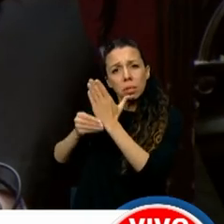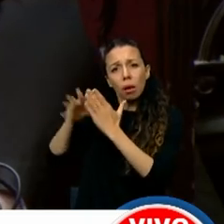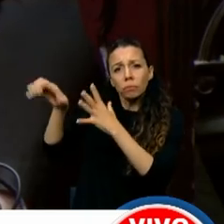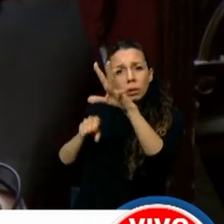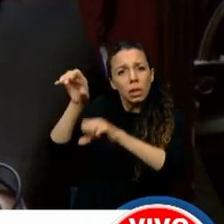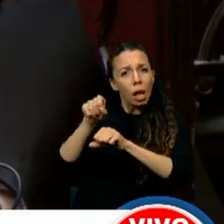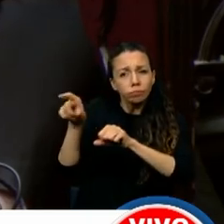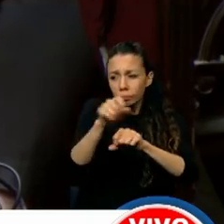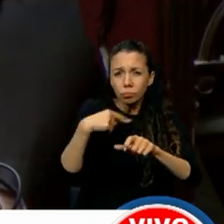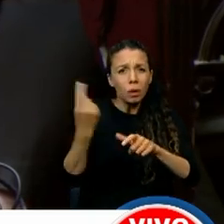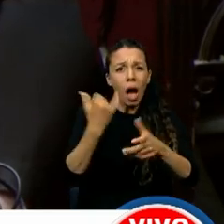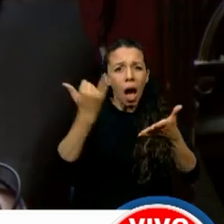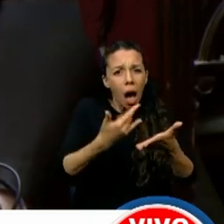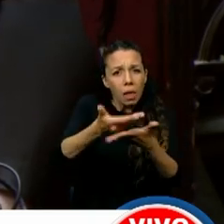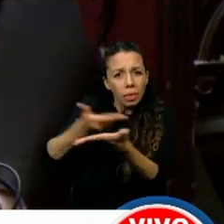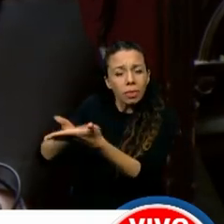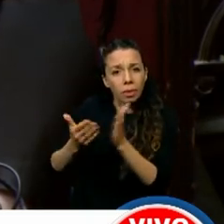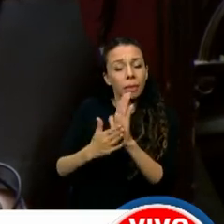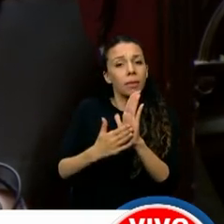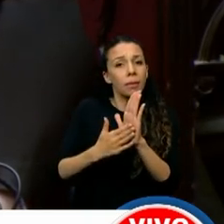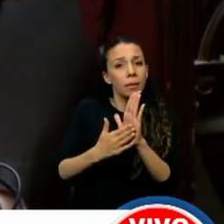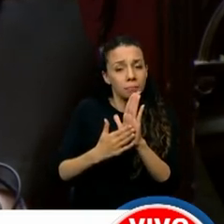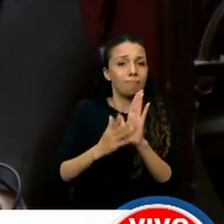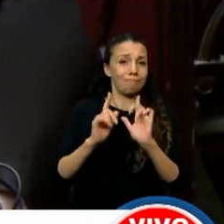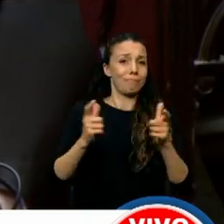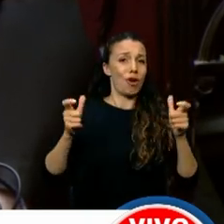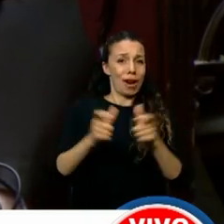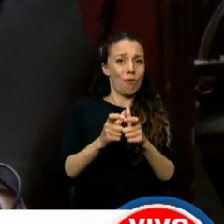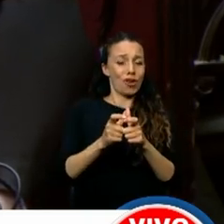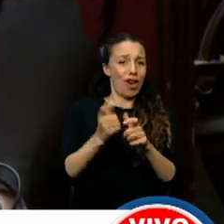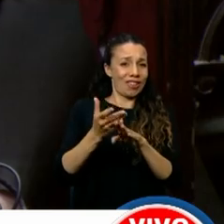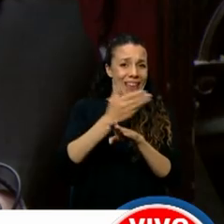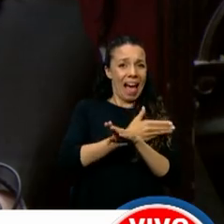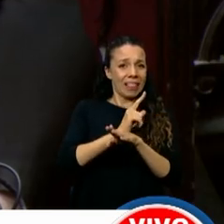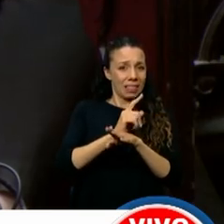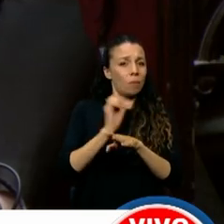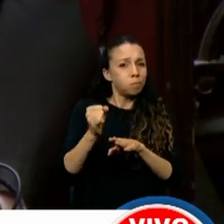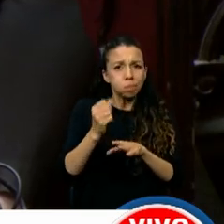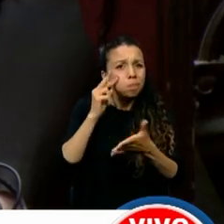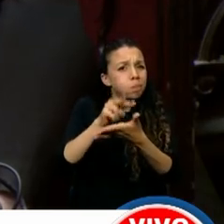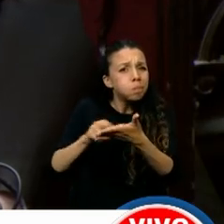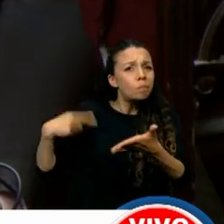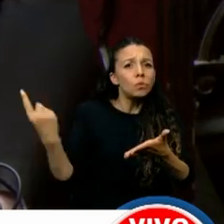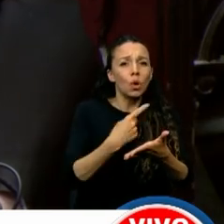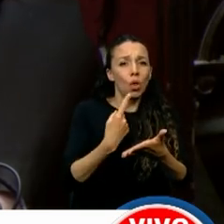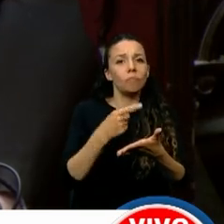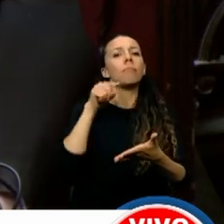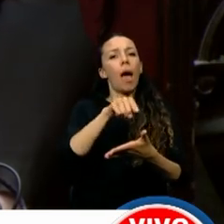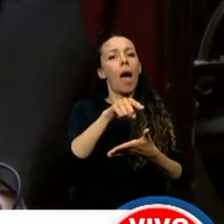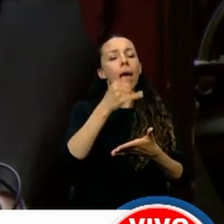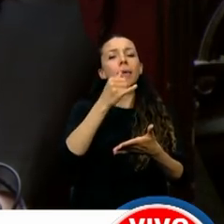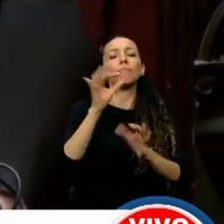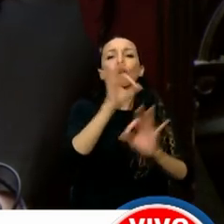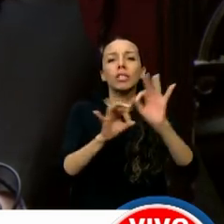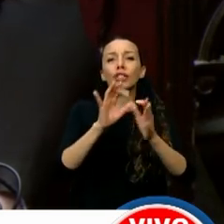traído al recinto a las reuniones de presupuesto ahí está entonces el conectarigualdad s